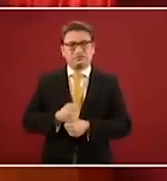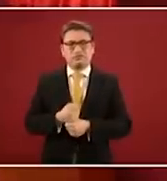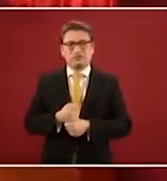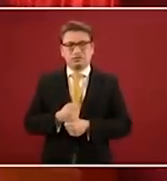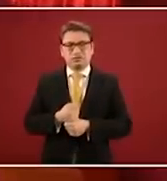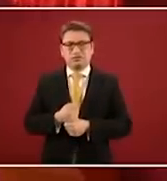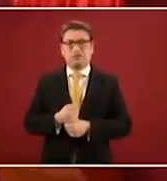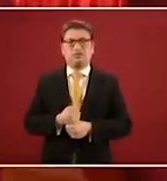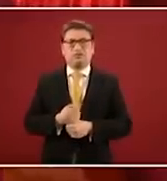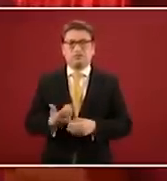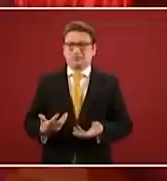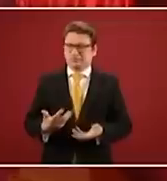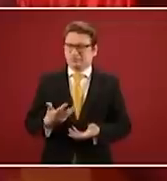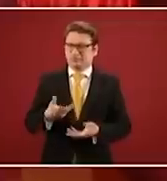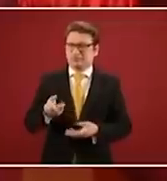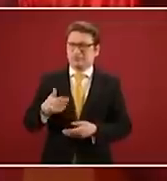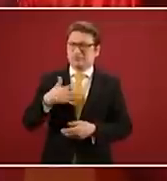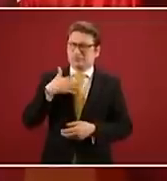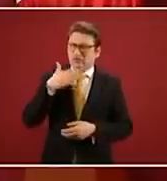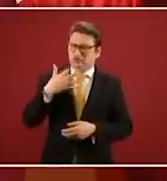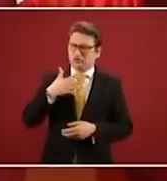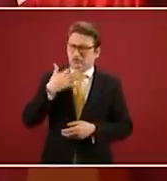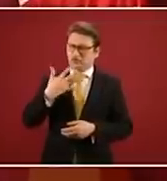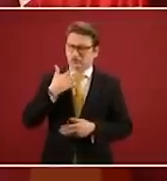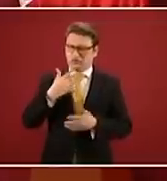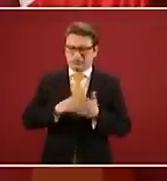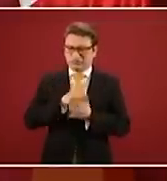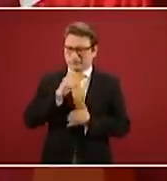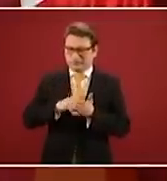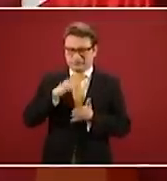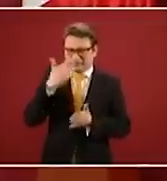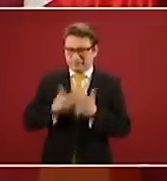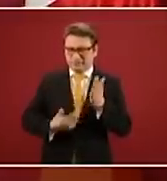no se haya considerado delito grave la corrupción.